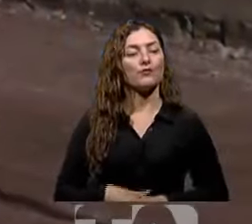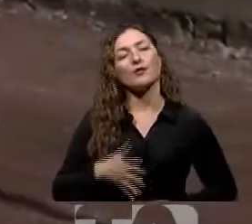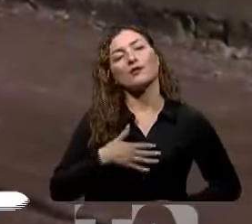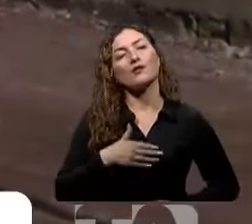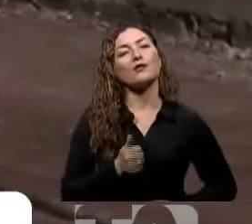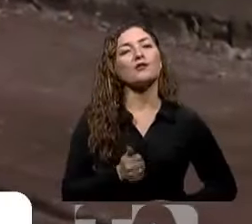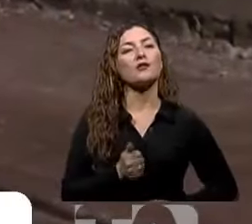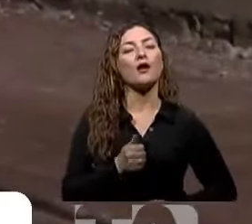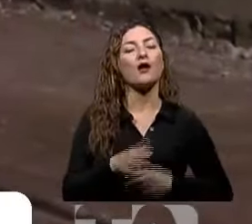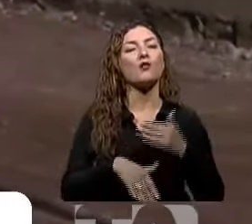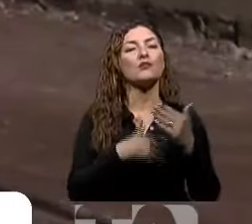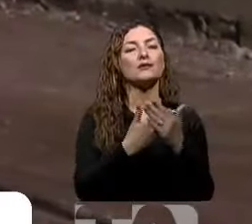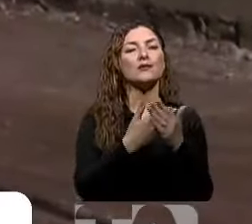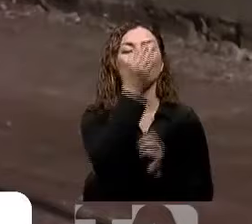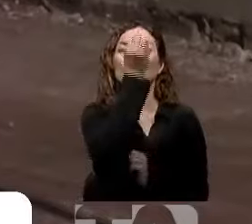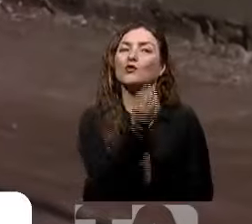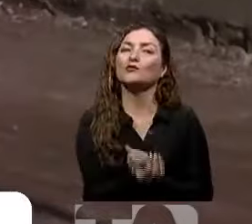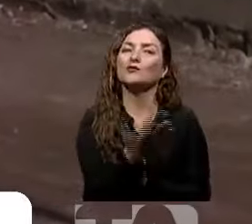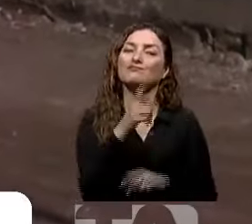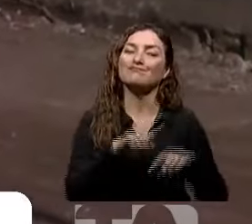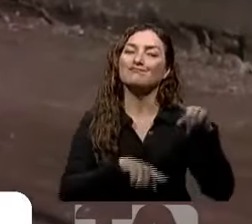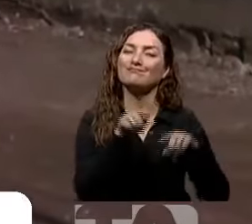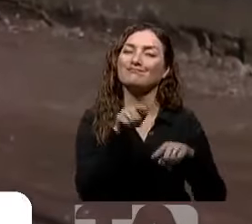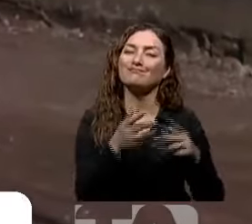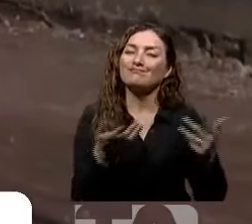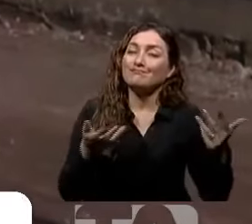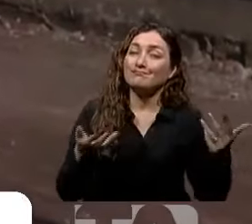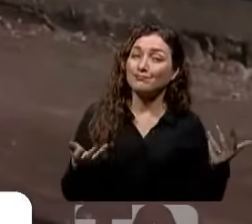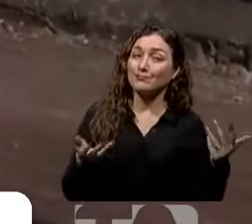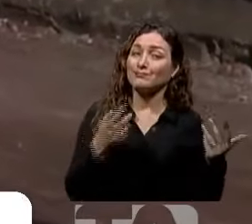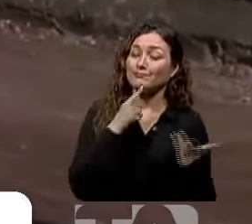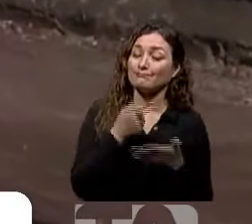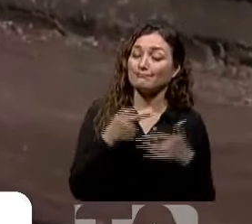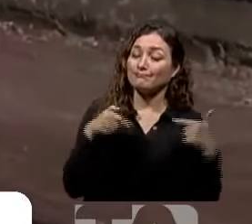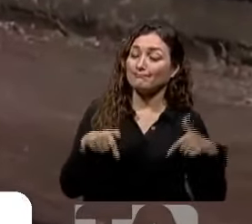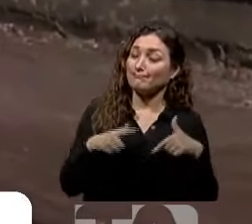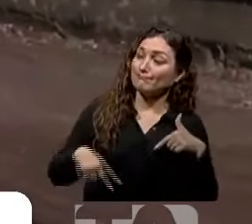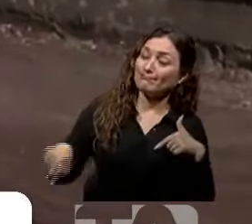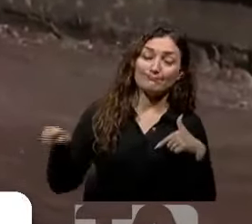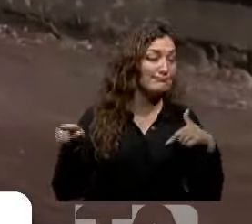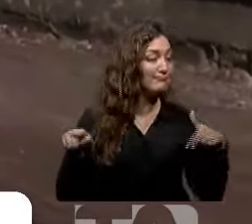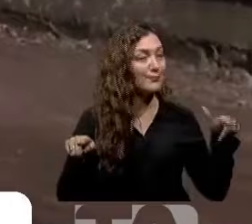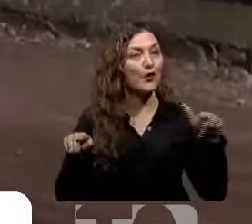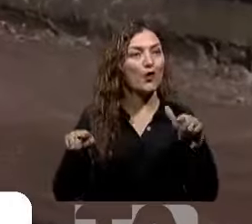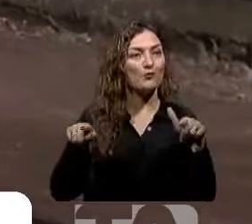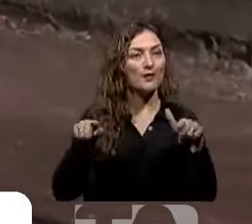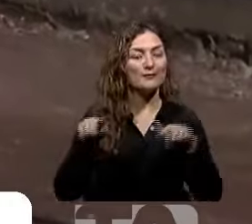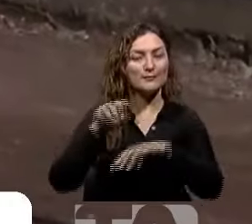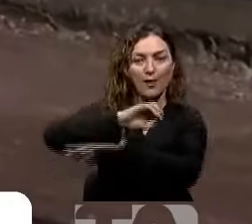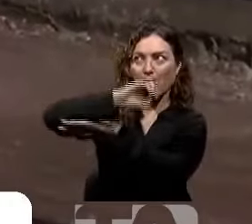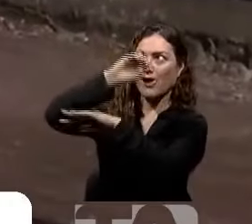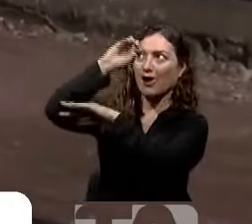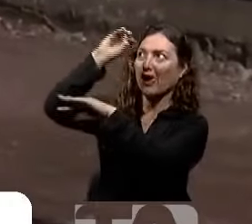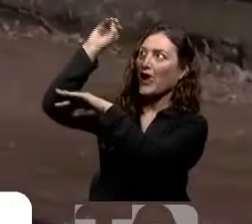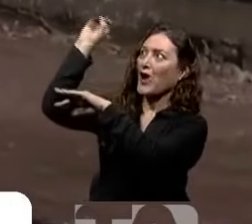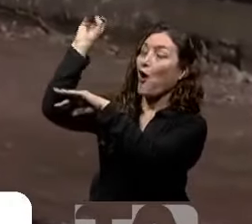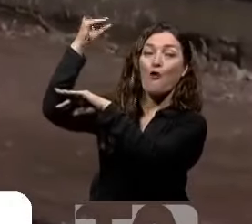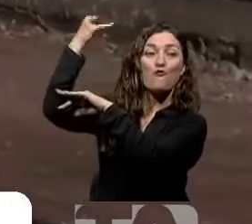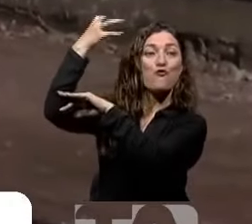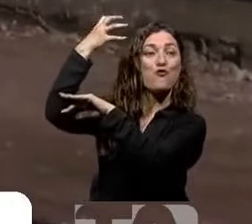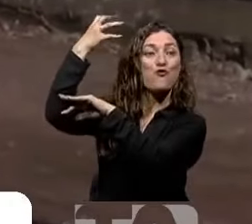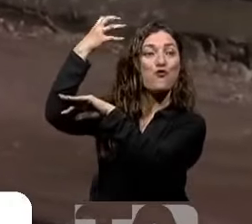¿Qué tal? ¿Cómo están en estudios, amigos televidentes? ¿Cómo están? Muy buenos días. Pues por acá, en este sector, ya ha salido el sol y también las buenas noticias,